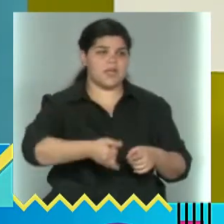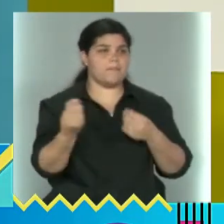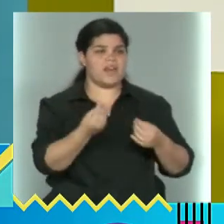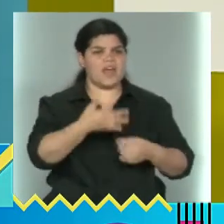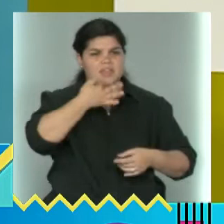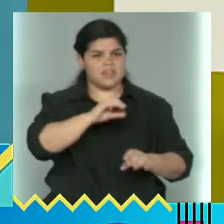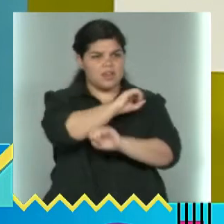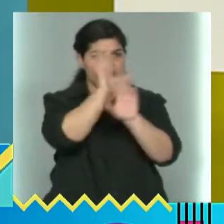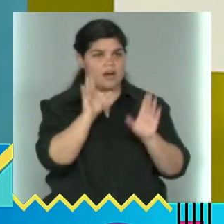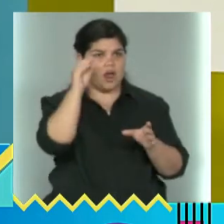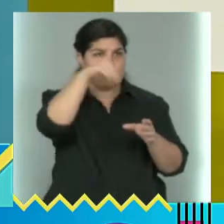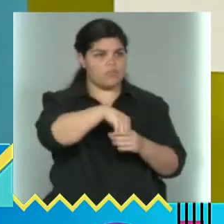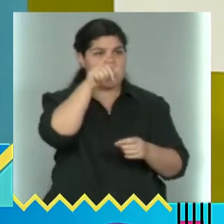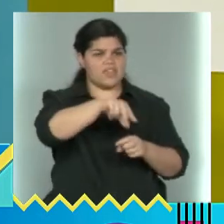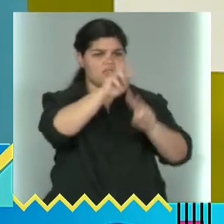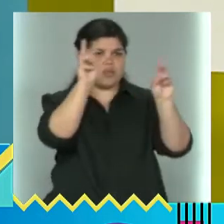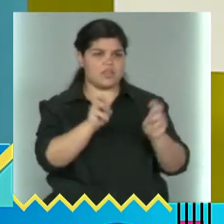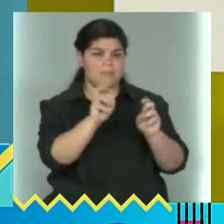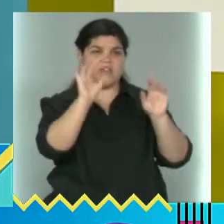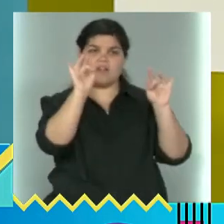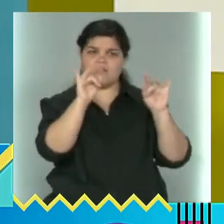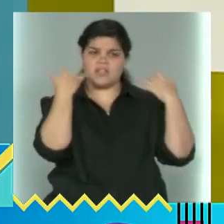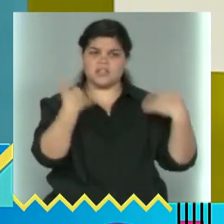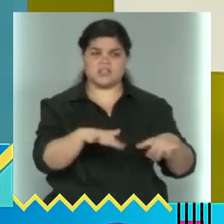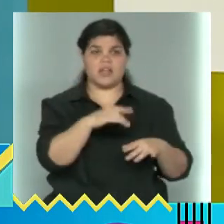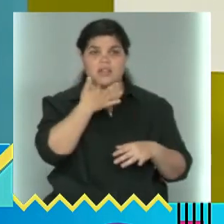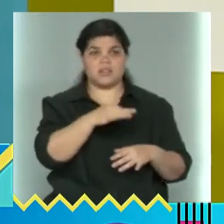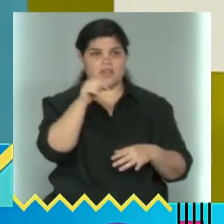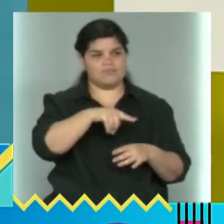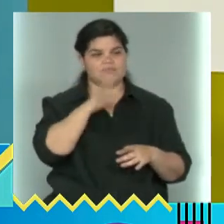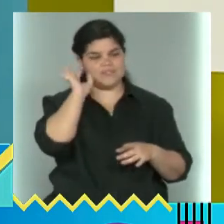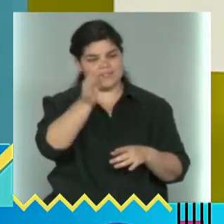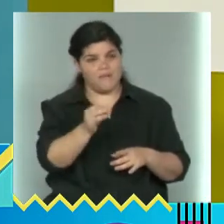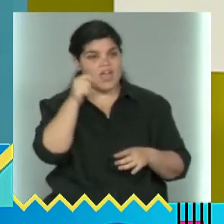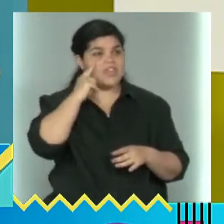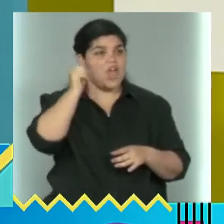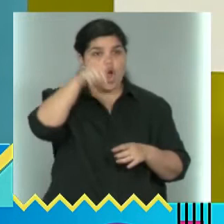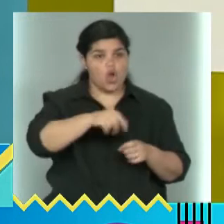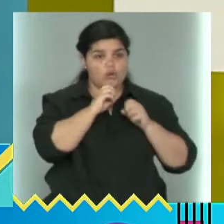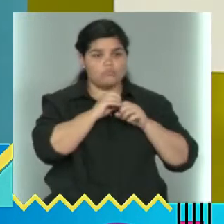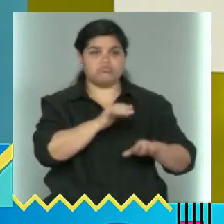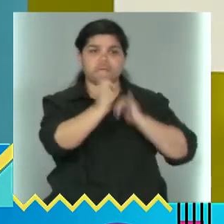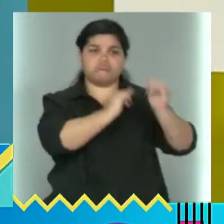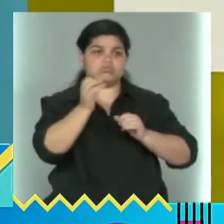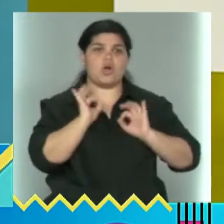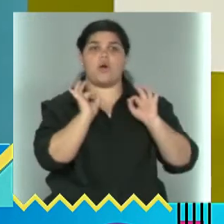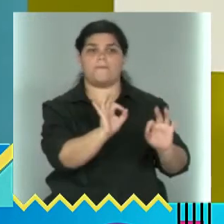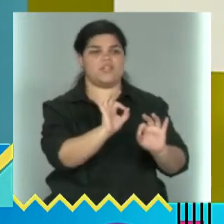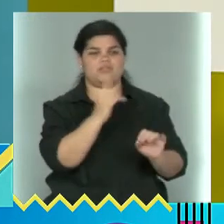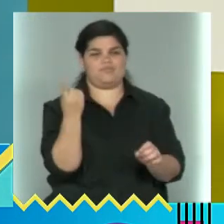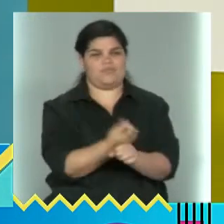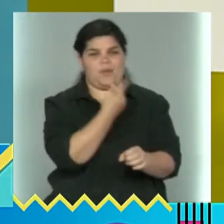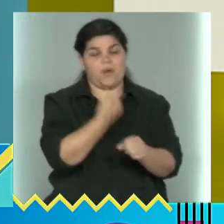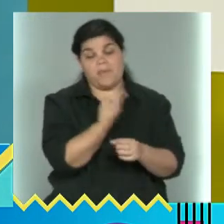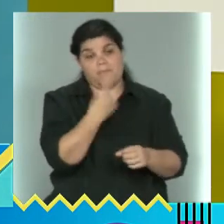entender este caso tan complejo, ¿sí? Como estamos tratando, claramente no lo vamos a poder desentrañar hoy y tampoco lo están desentrañando en otros niveles.